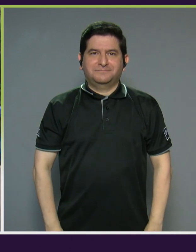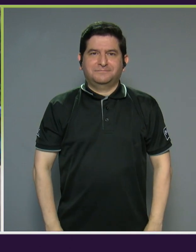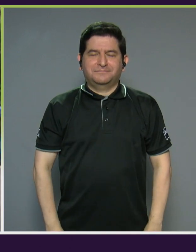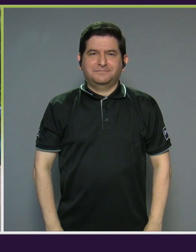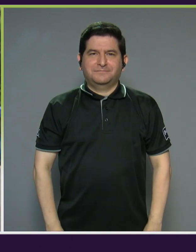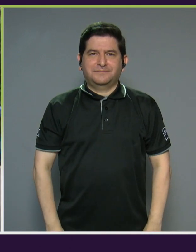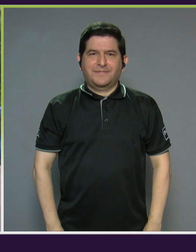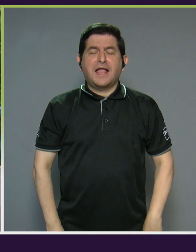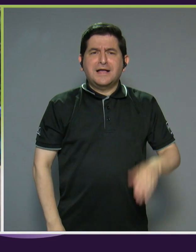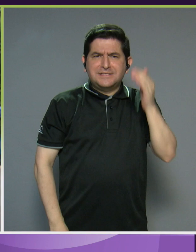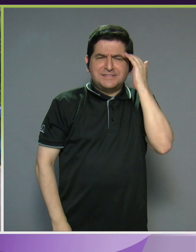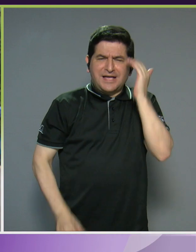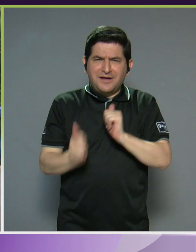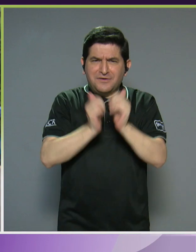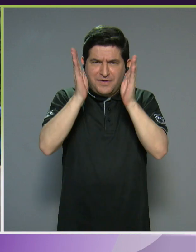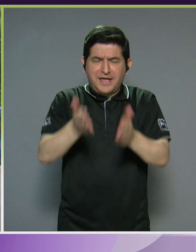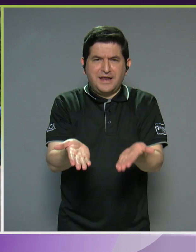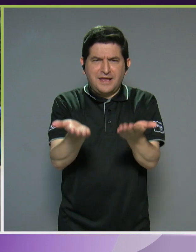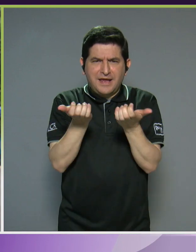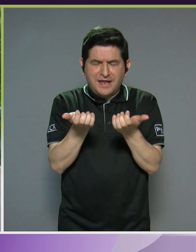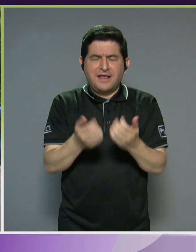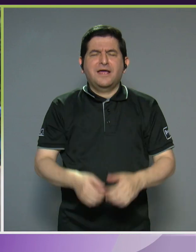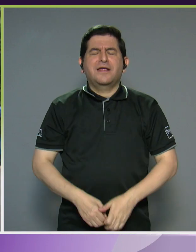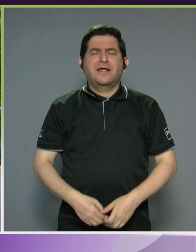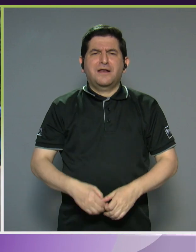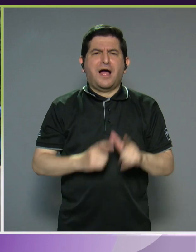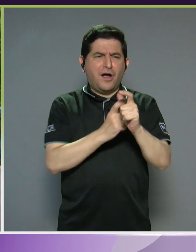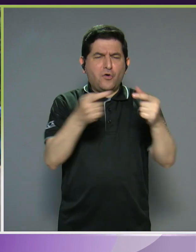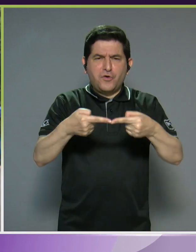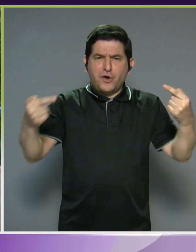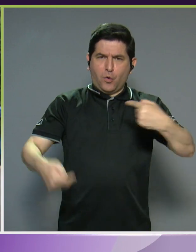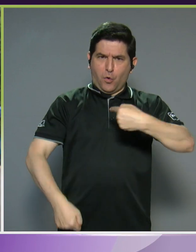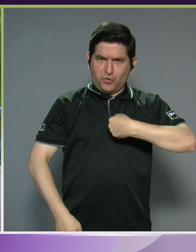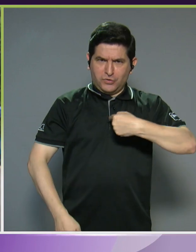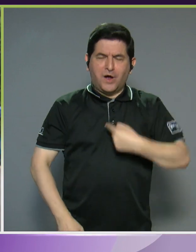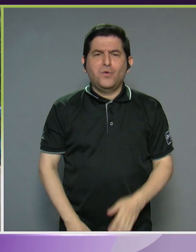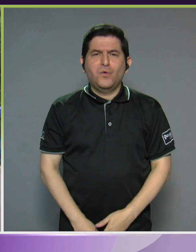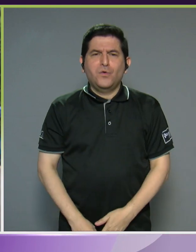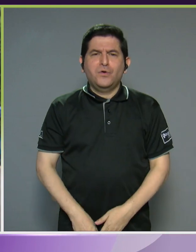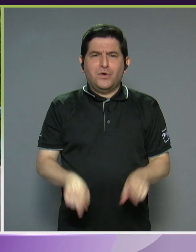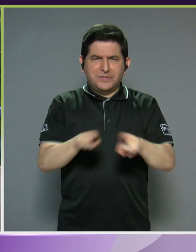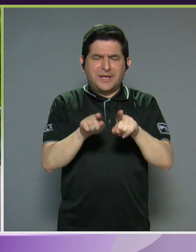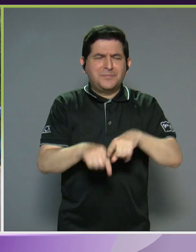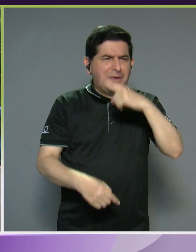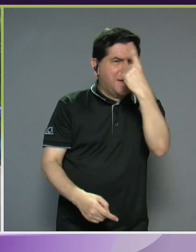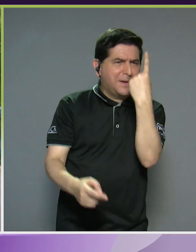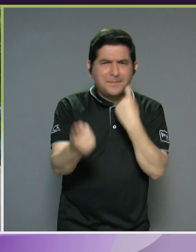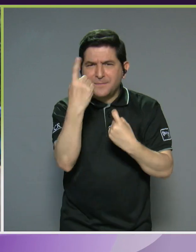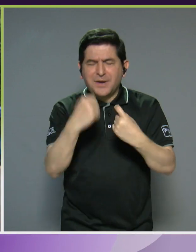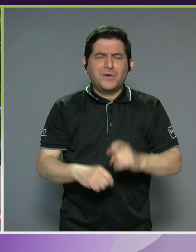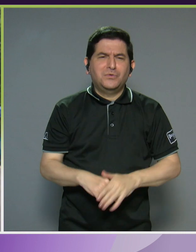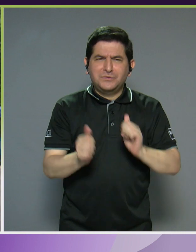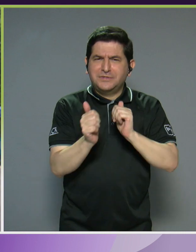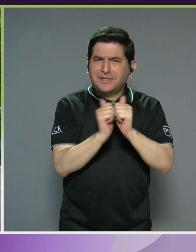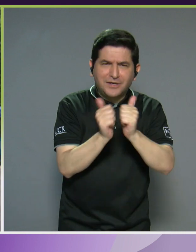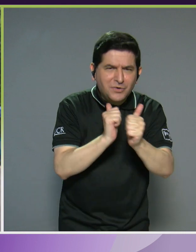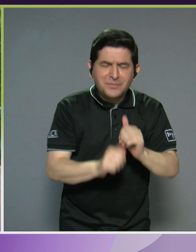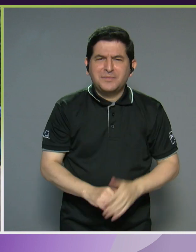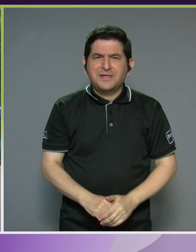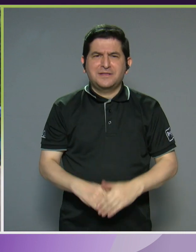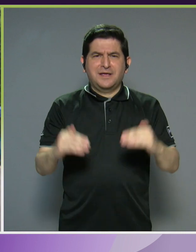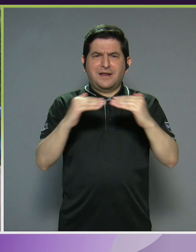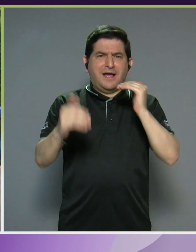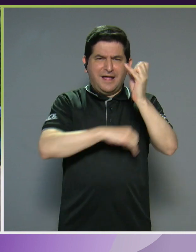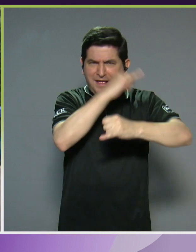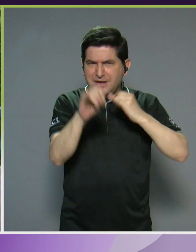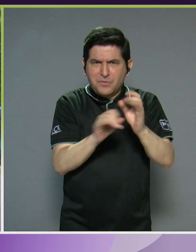Saber que también hay atletas que vienen a querer correr contra uno, a querer calentar, a preguntarle cosas sobre las competencias, sobre cómo es competir a nivel